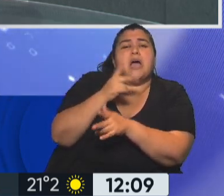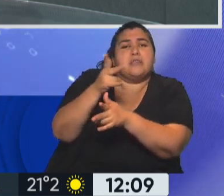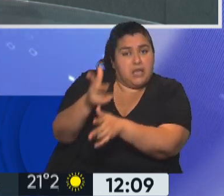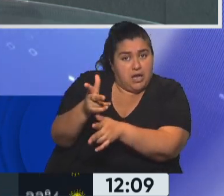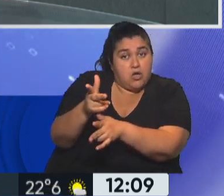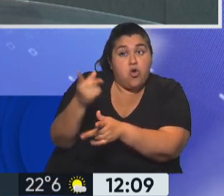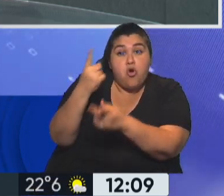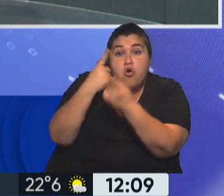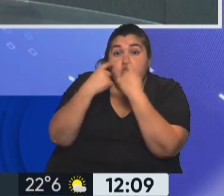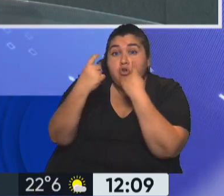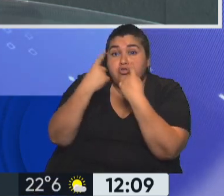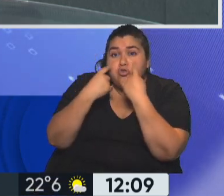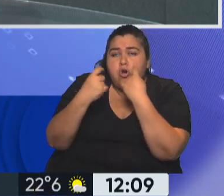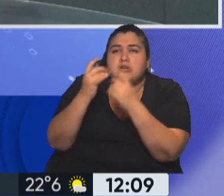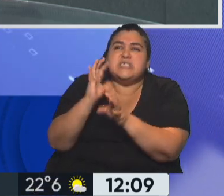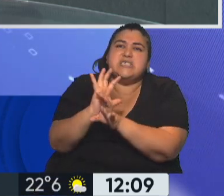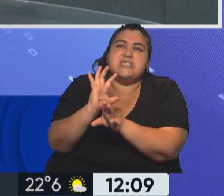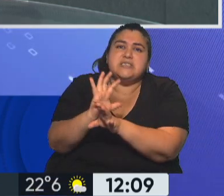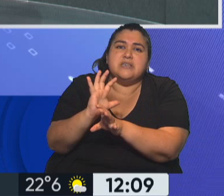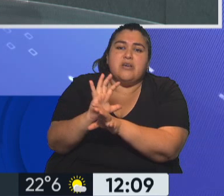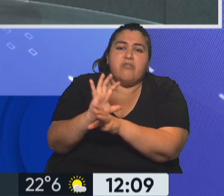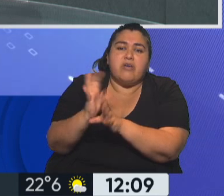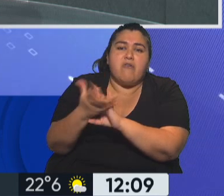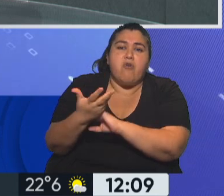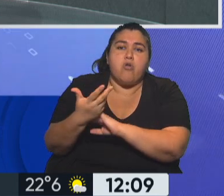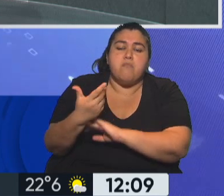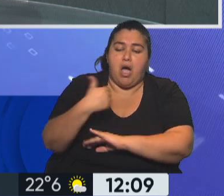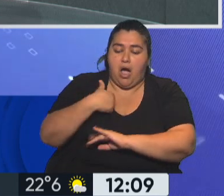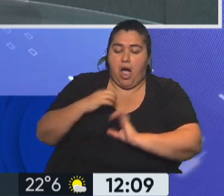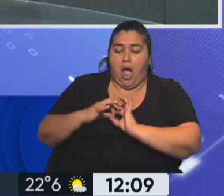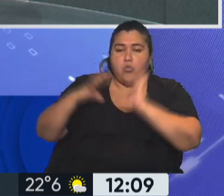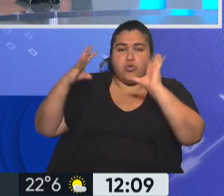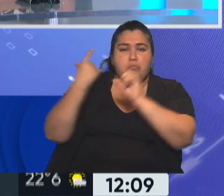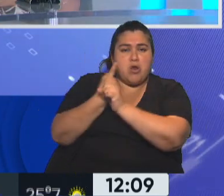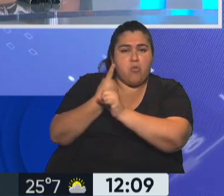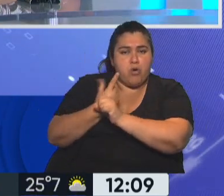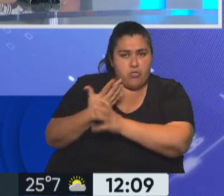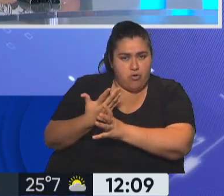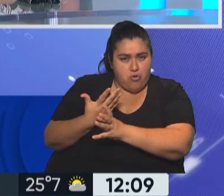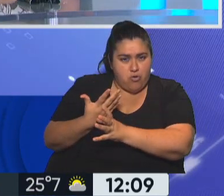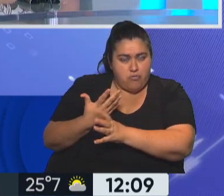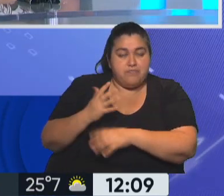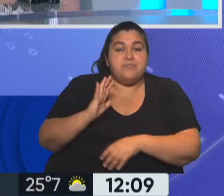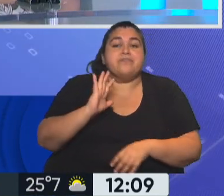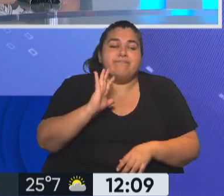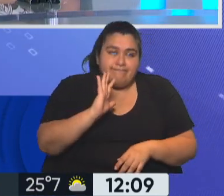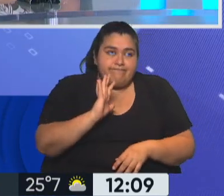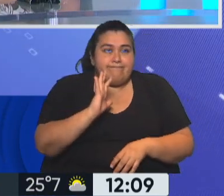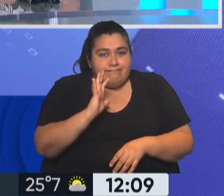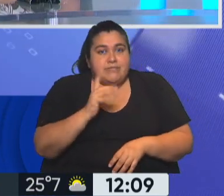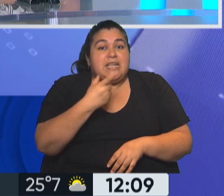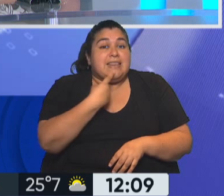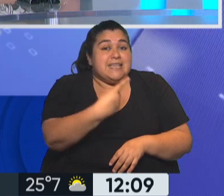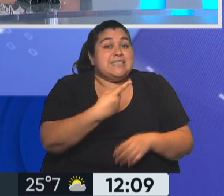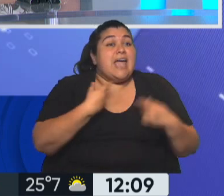auditoría atentaría justamente contra la autonomía universitaria. ¿Por qué? Sí, porque lo lo que ellos dicen es, los gastos del